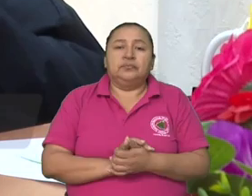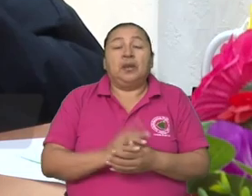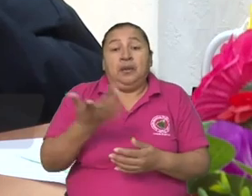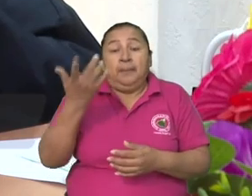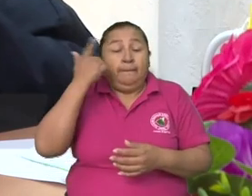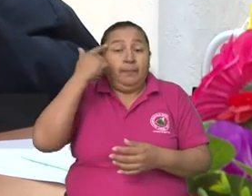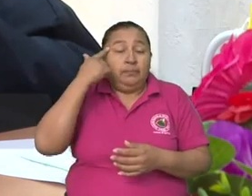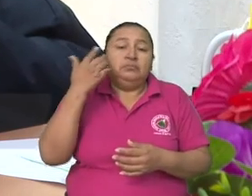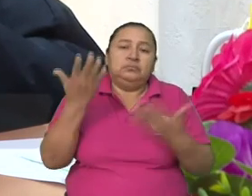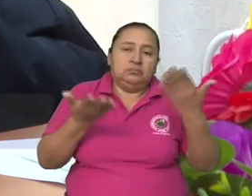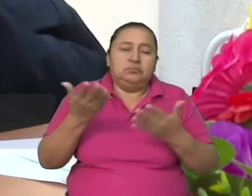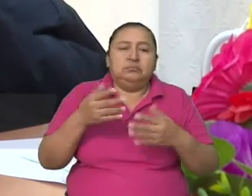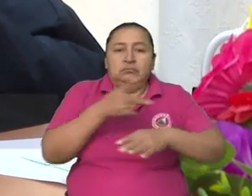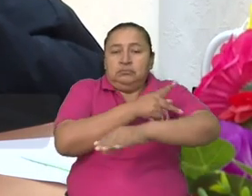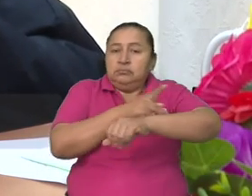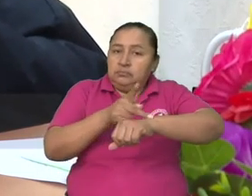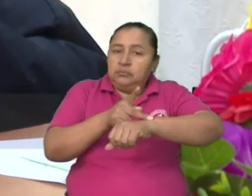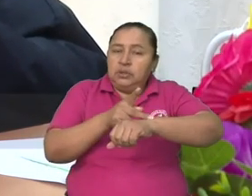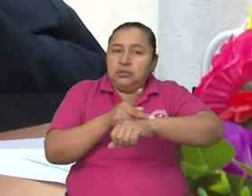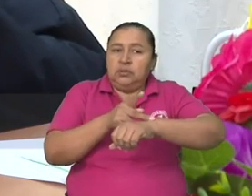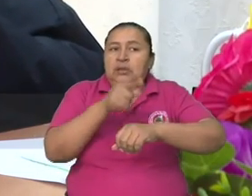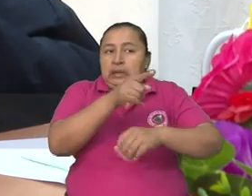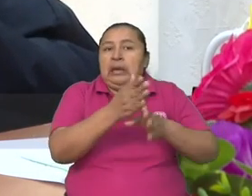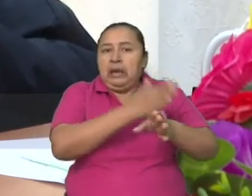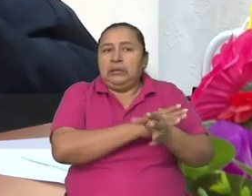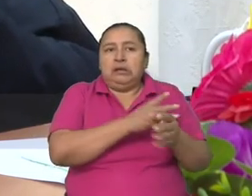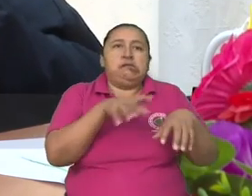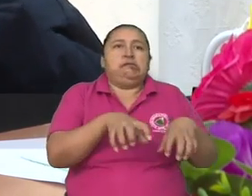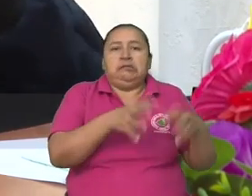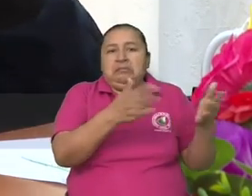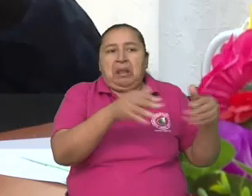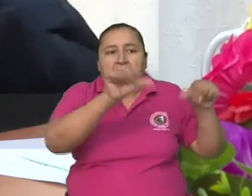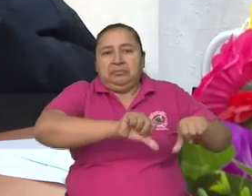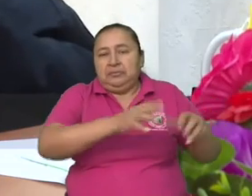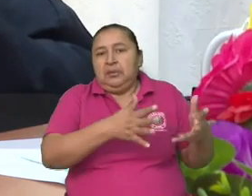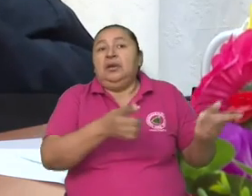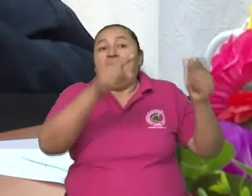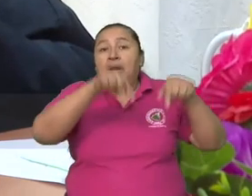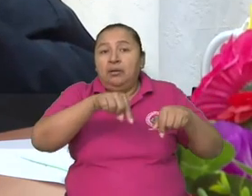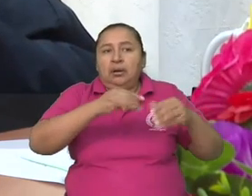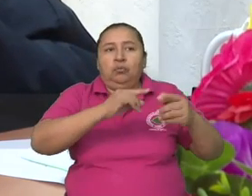consideramos que el puerto, que era un cadáver, ahora te está generando